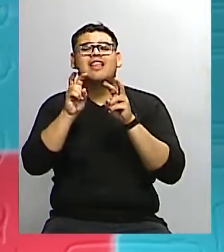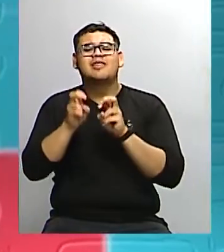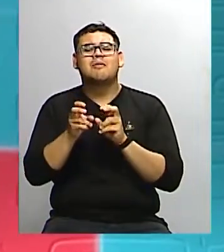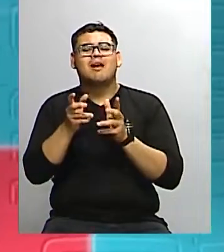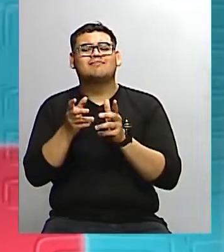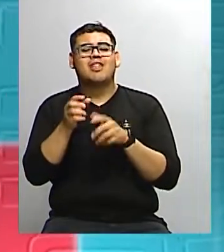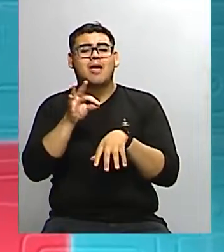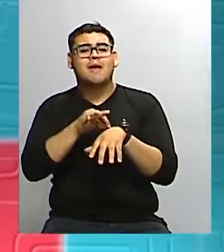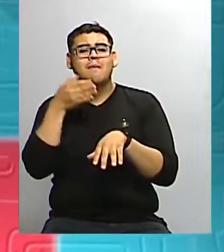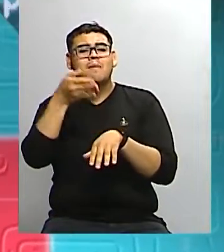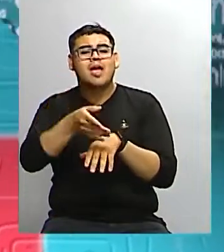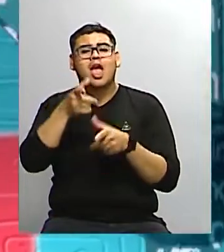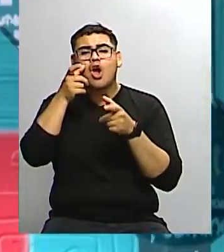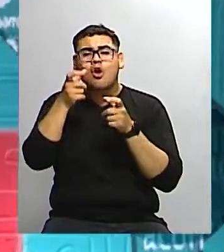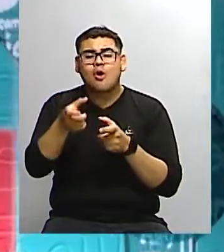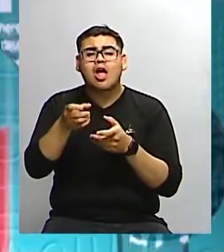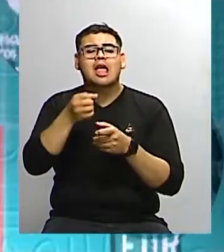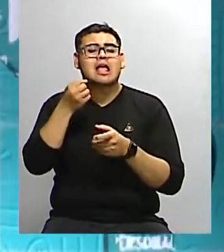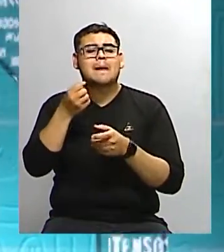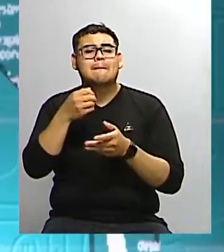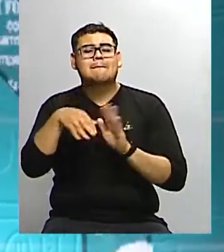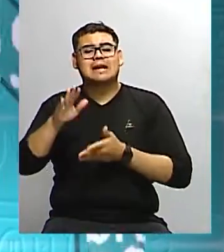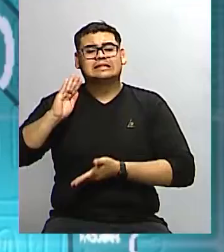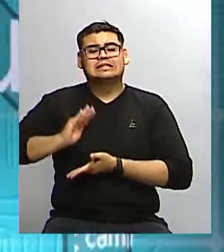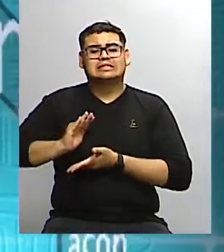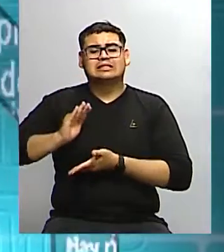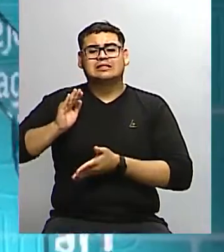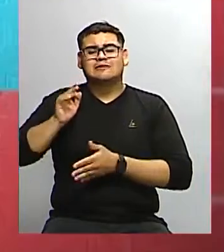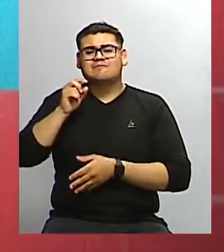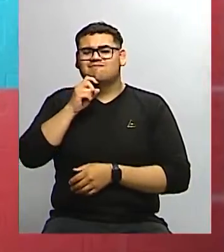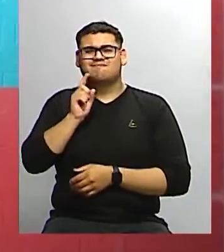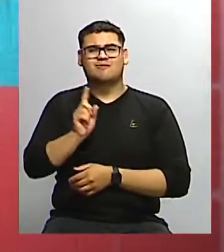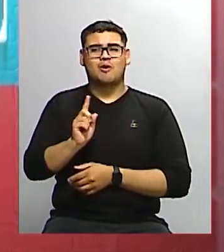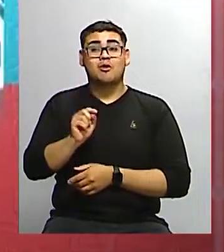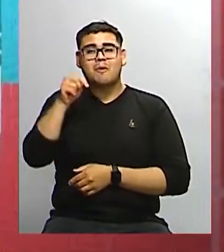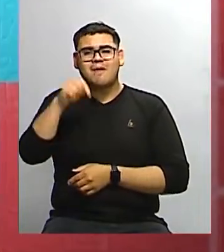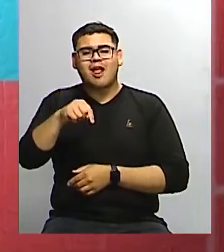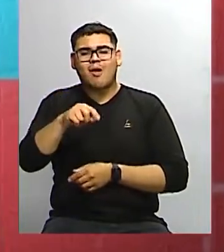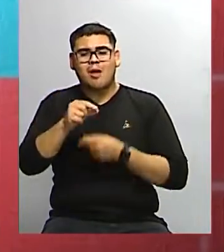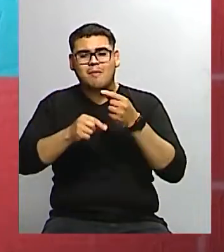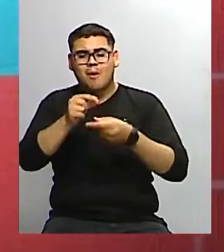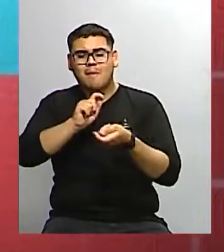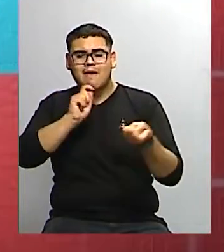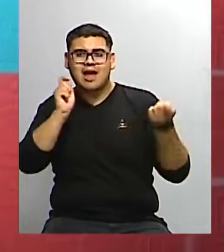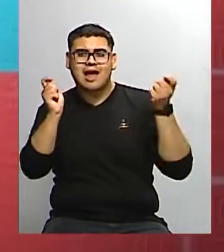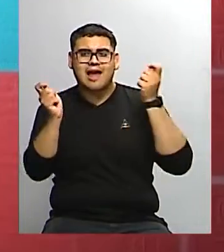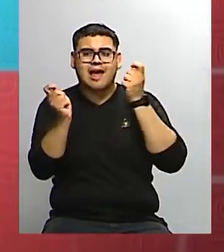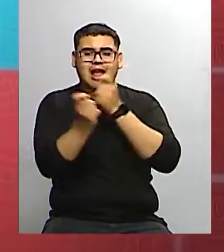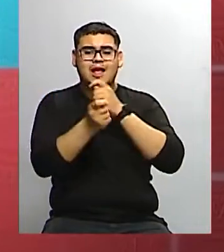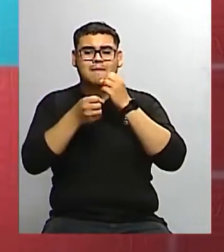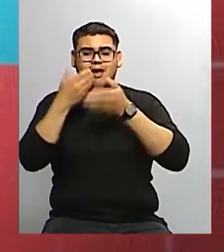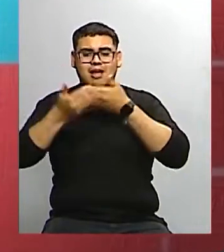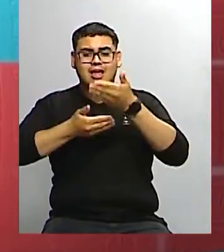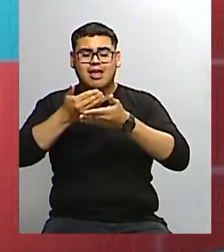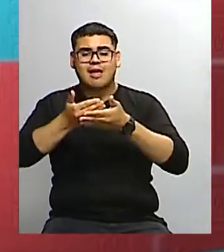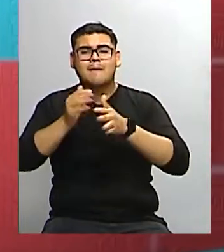control, a la mamografía específicamente, y me parece Sí. que en eso hemos ido avanzando y creciendo, pero no deja de ser importante seguir comunicando esto